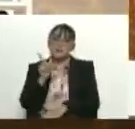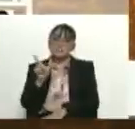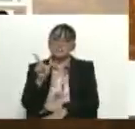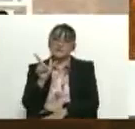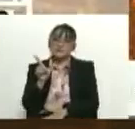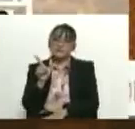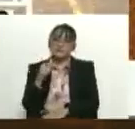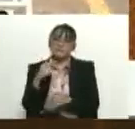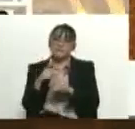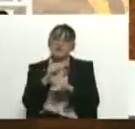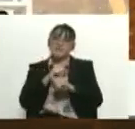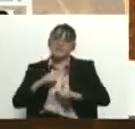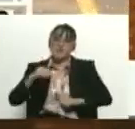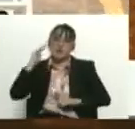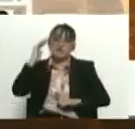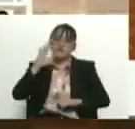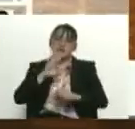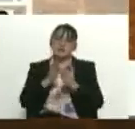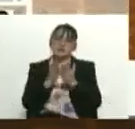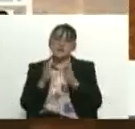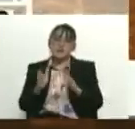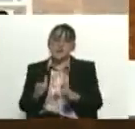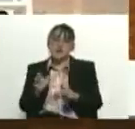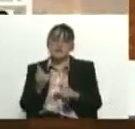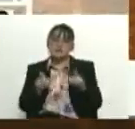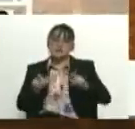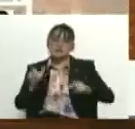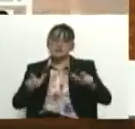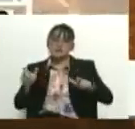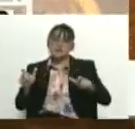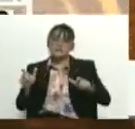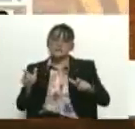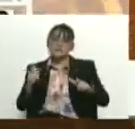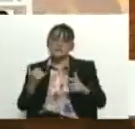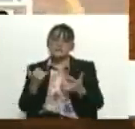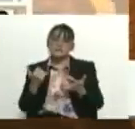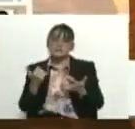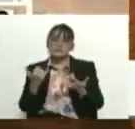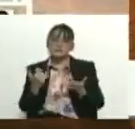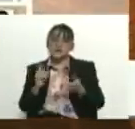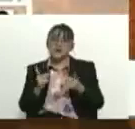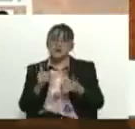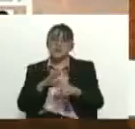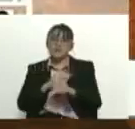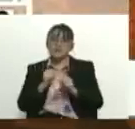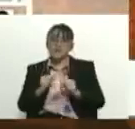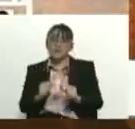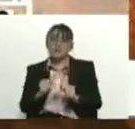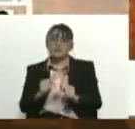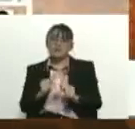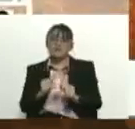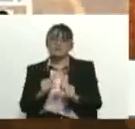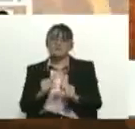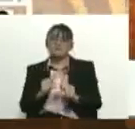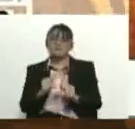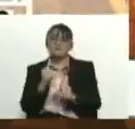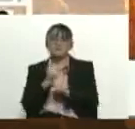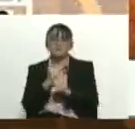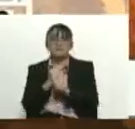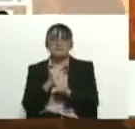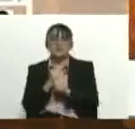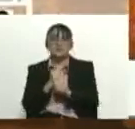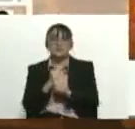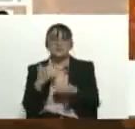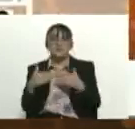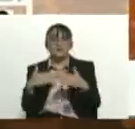Fuerza Armada de los estudiantes los muchachitos estaban allí También echándole fuerza y pichón al trabajo de manera que